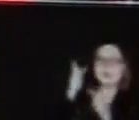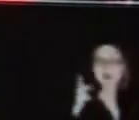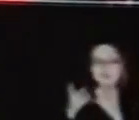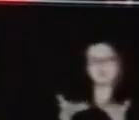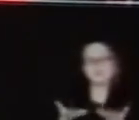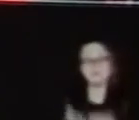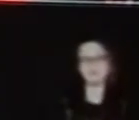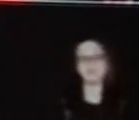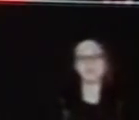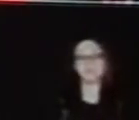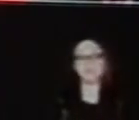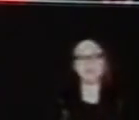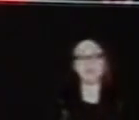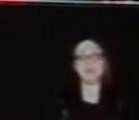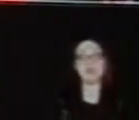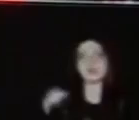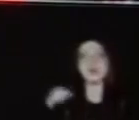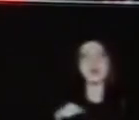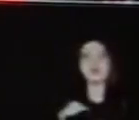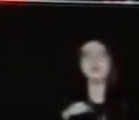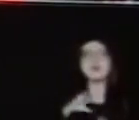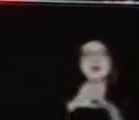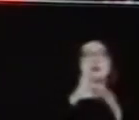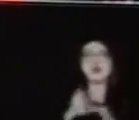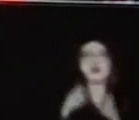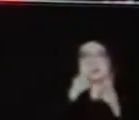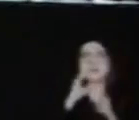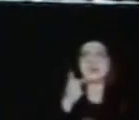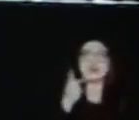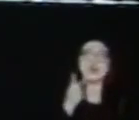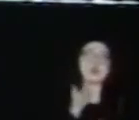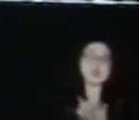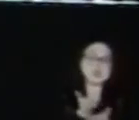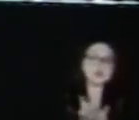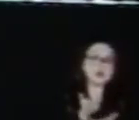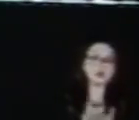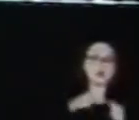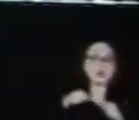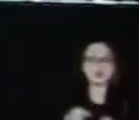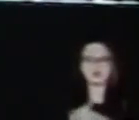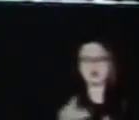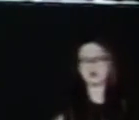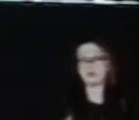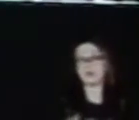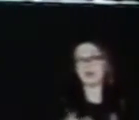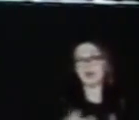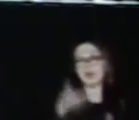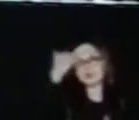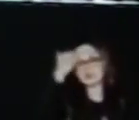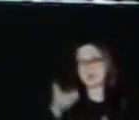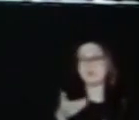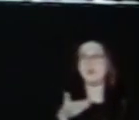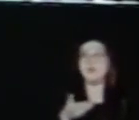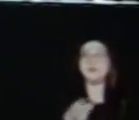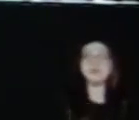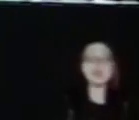En cuanto a la política económica aplicada durante el periodo neoliberal,